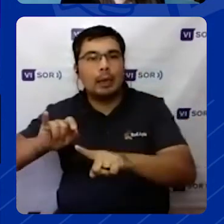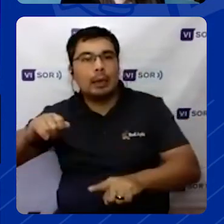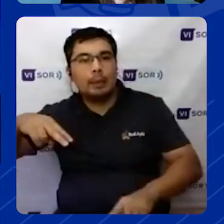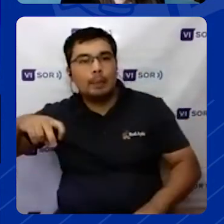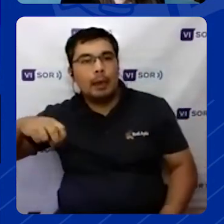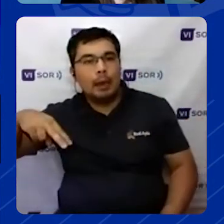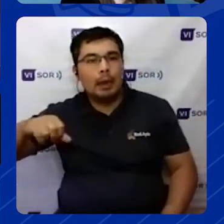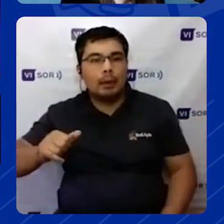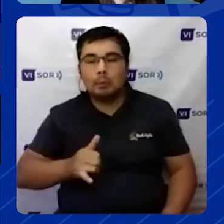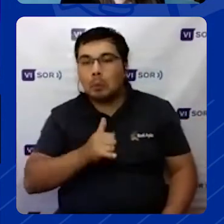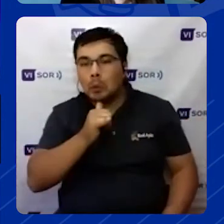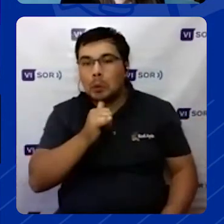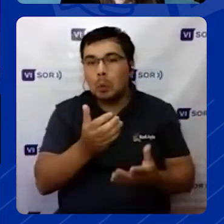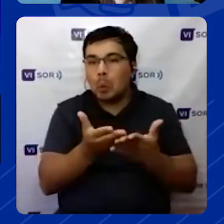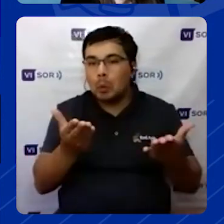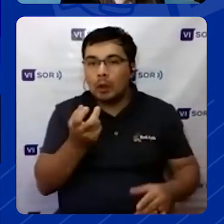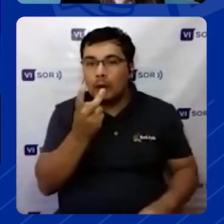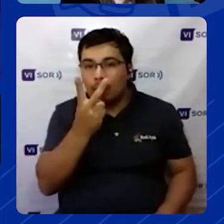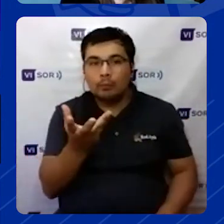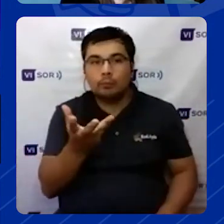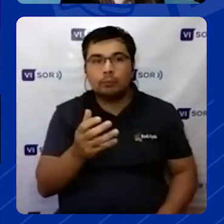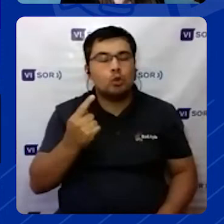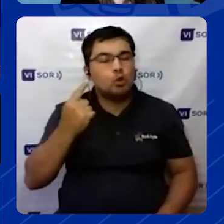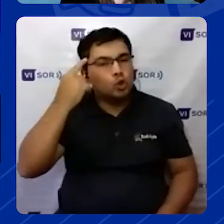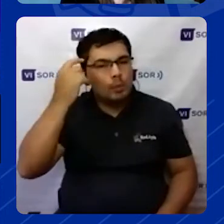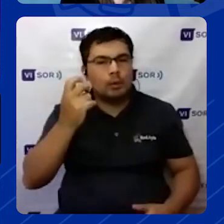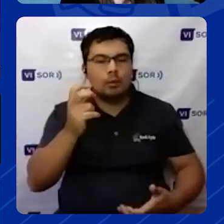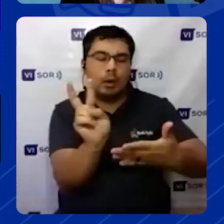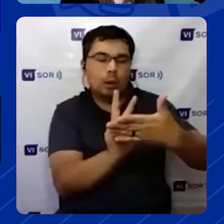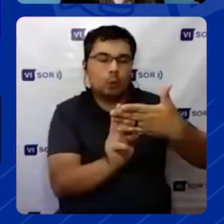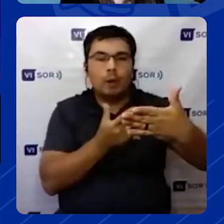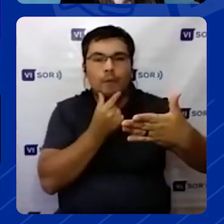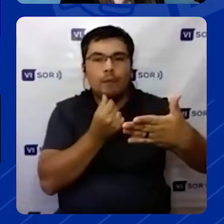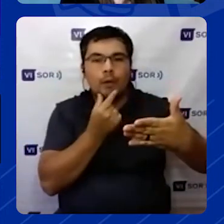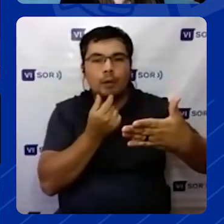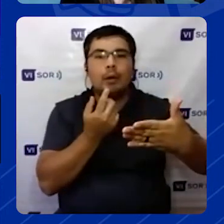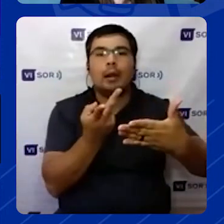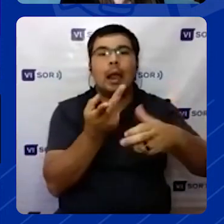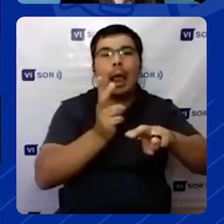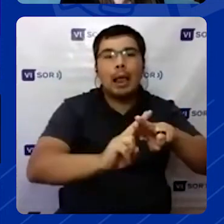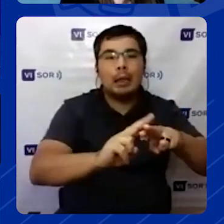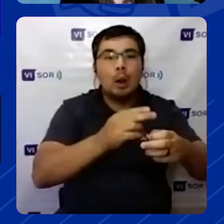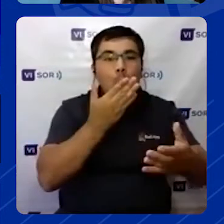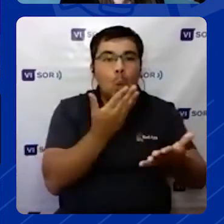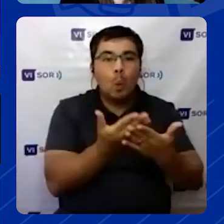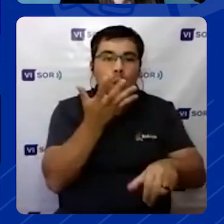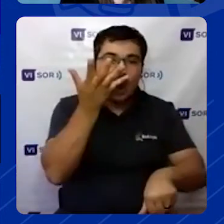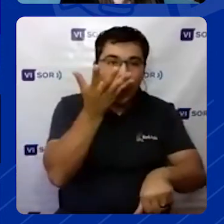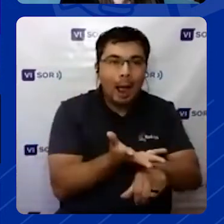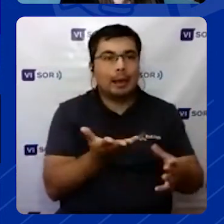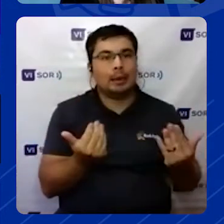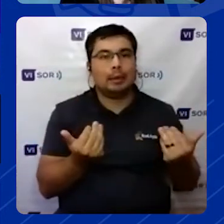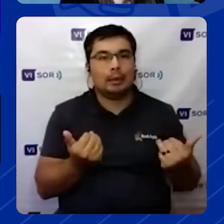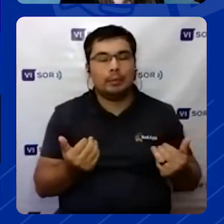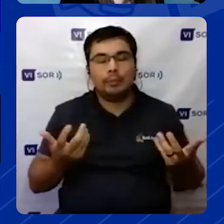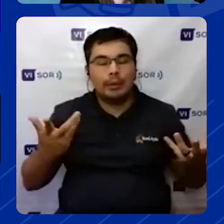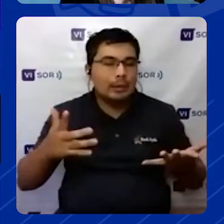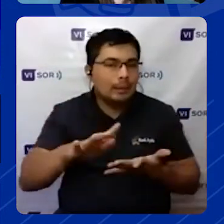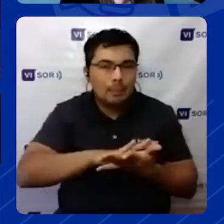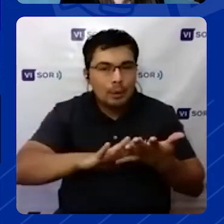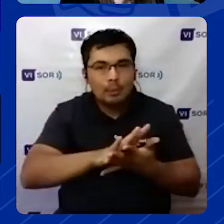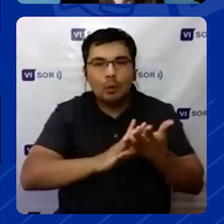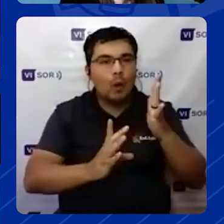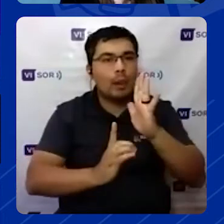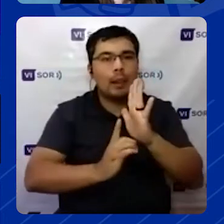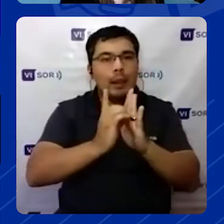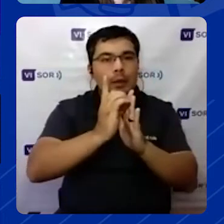¿Cómo lo ven ellas? En mi opinión, yo creo que la lectura fácil se debe aplicar cuando hay una necesidad. Pero si en un momento dado el desarrollo